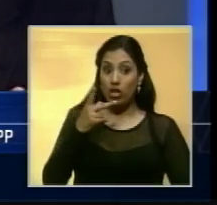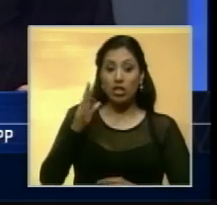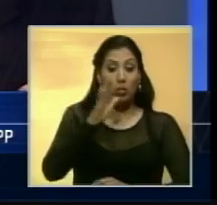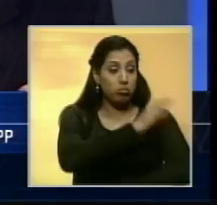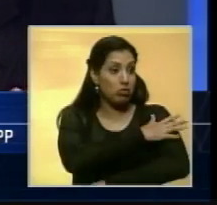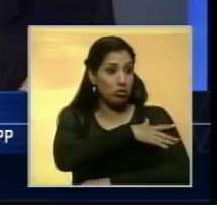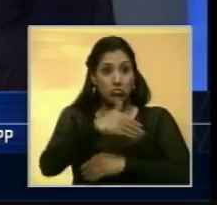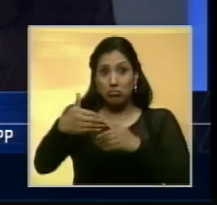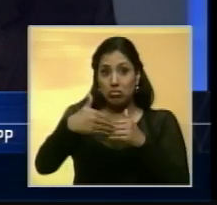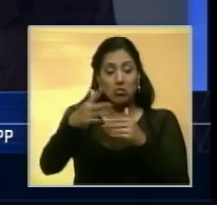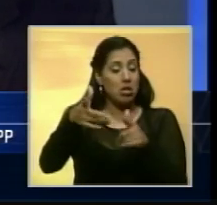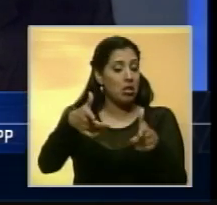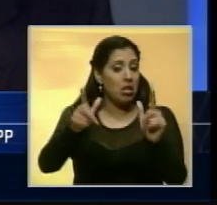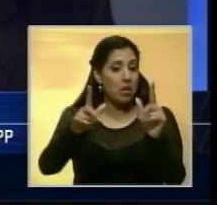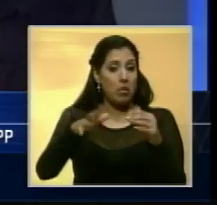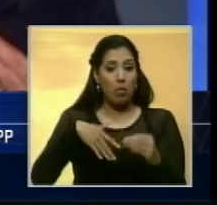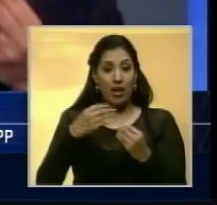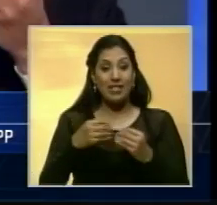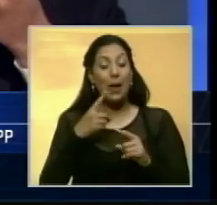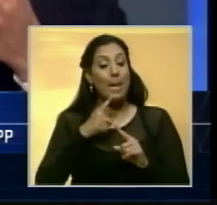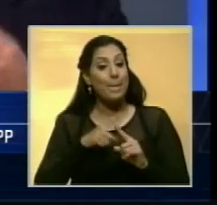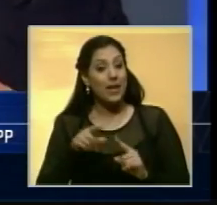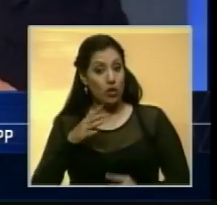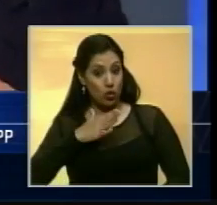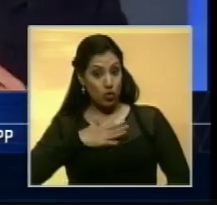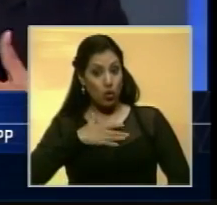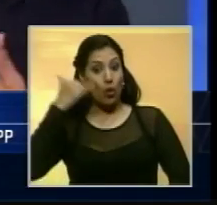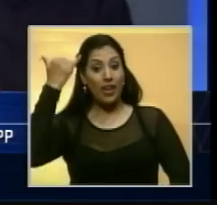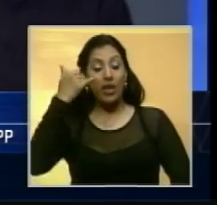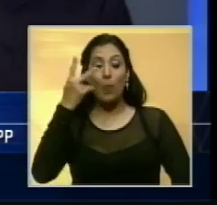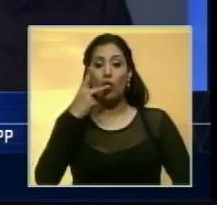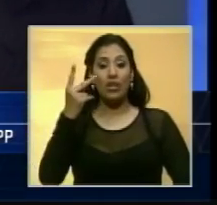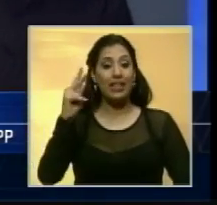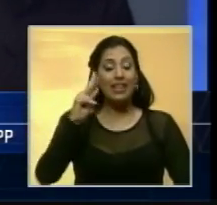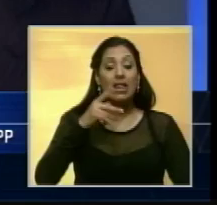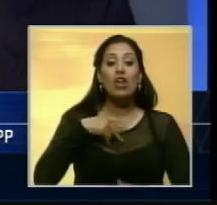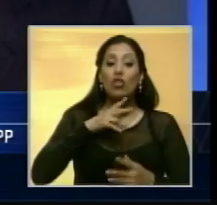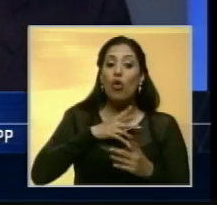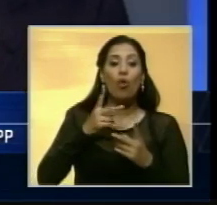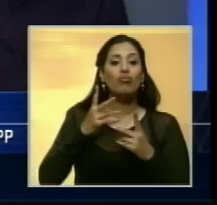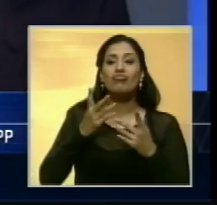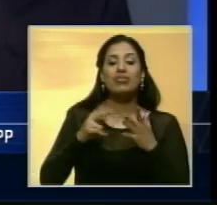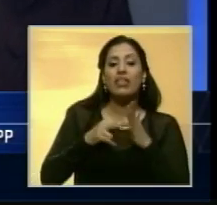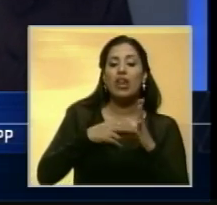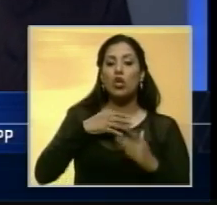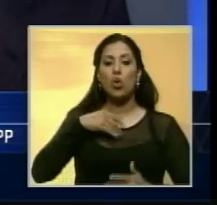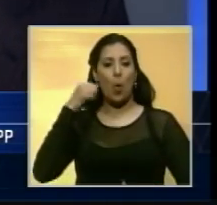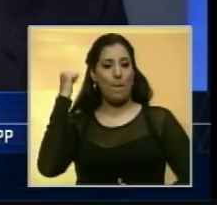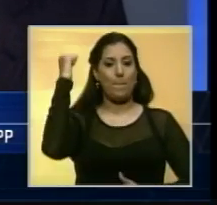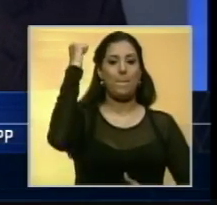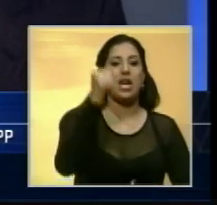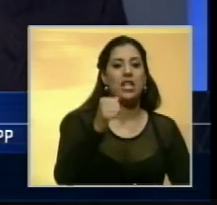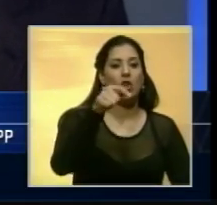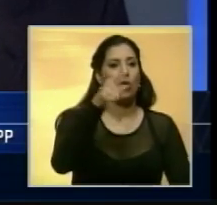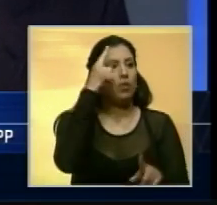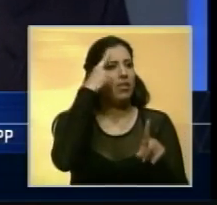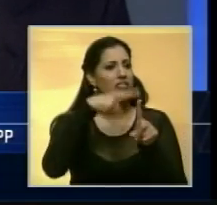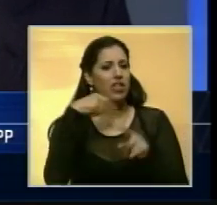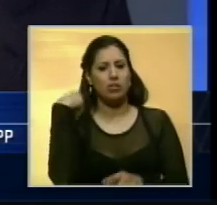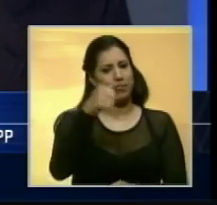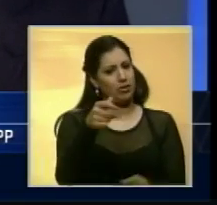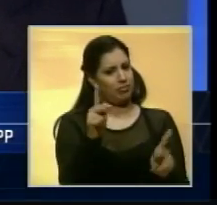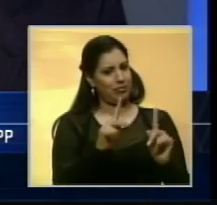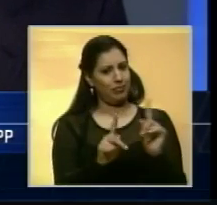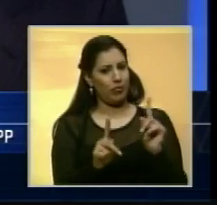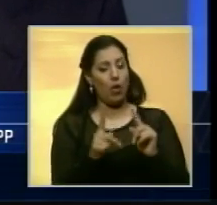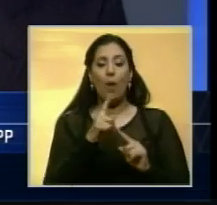oposición al gobierno, tiene plena libertad. El hecho de que yo sea un actor político no me da la libertad a mí de matarte a ti porque piensas distinto.